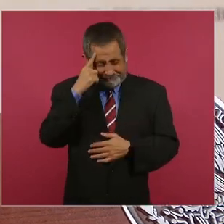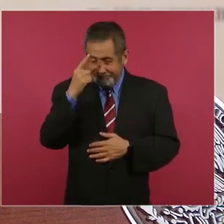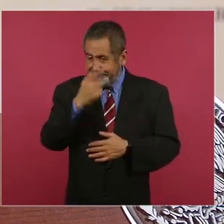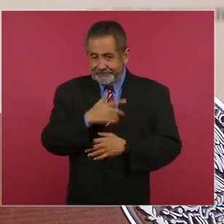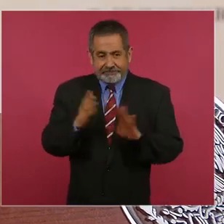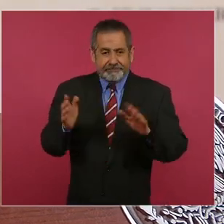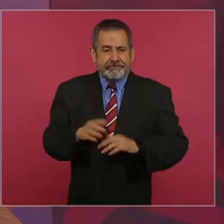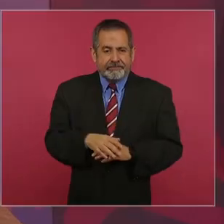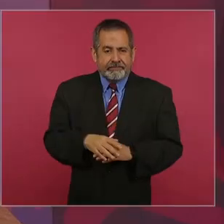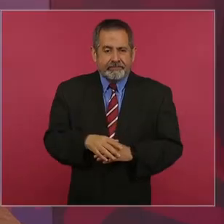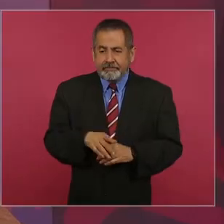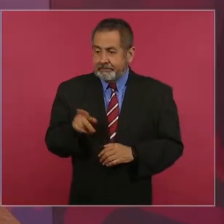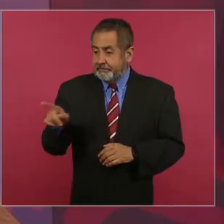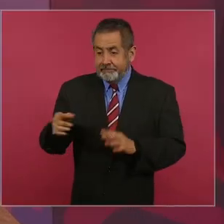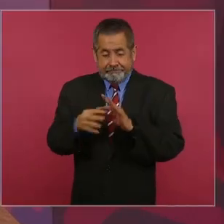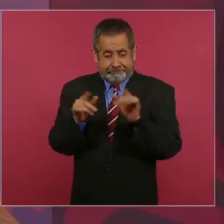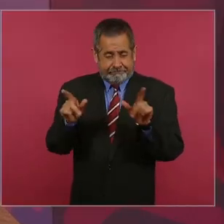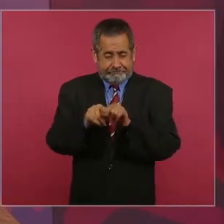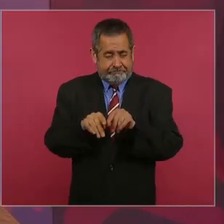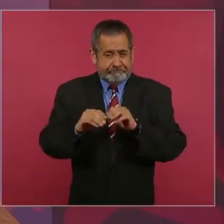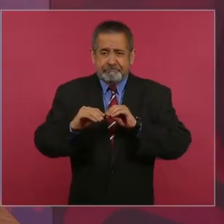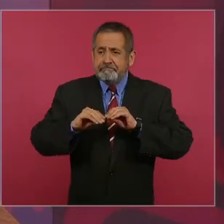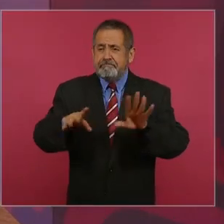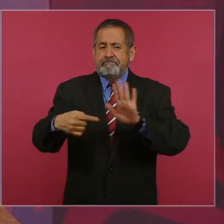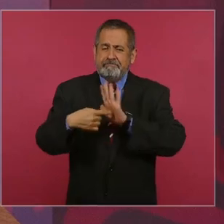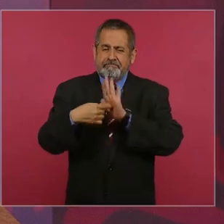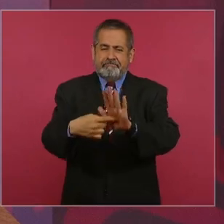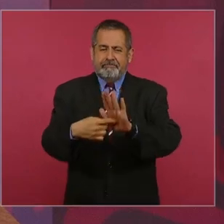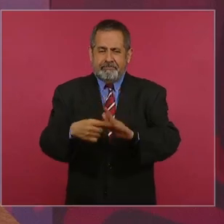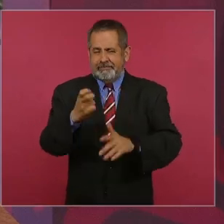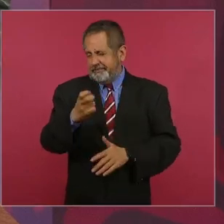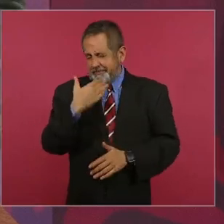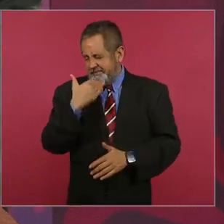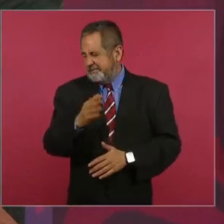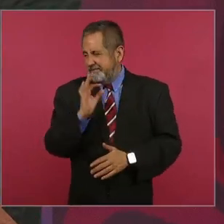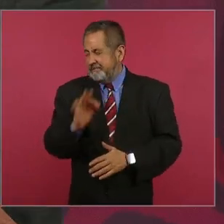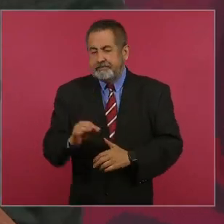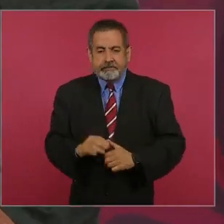y se resume en eso pero es